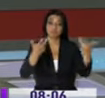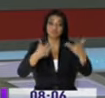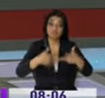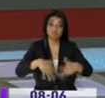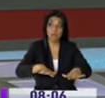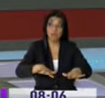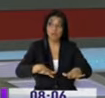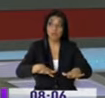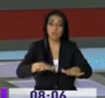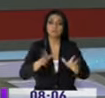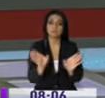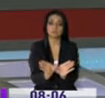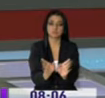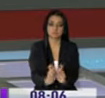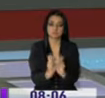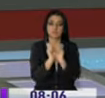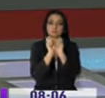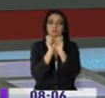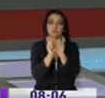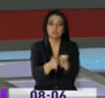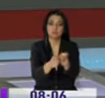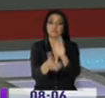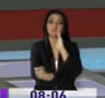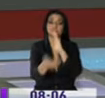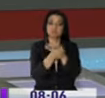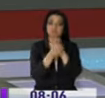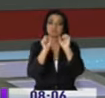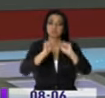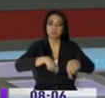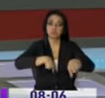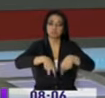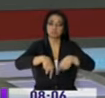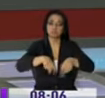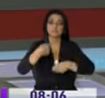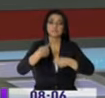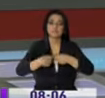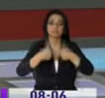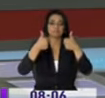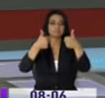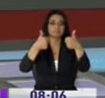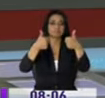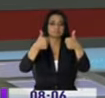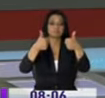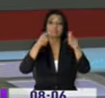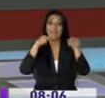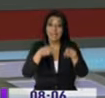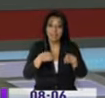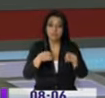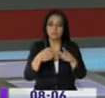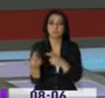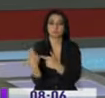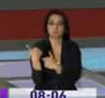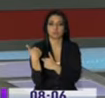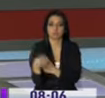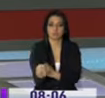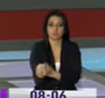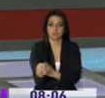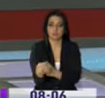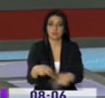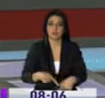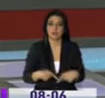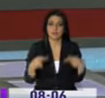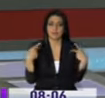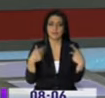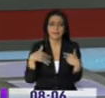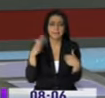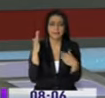recibirán certificados que los habilite a circular por las calles de Quito. Enhorabuena, porque ellos son los responsables de llevar lo más